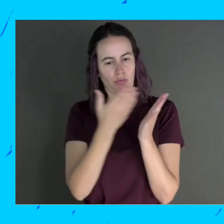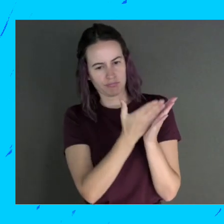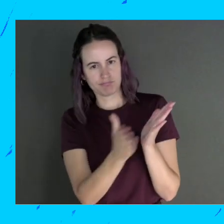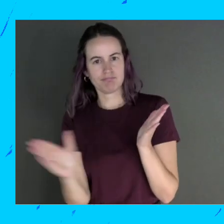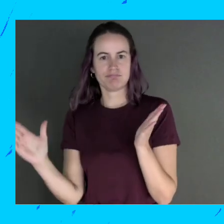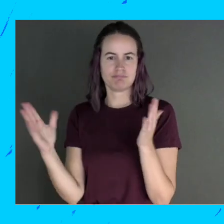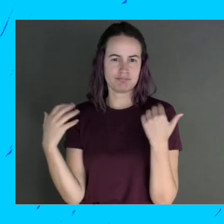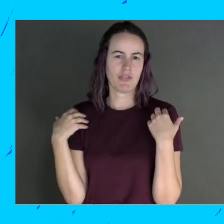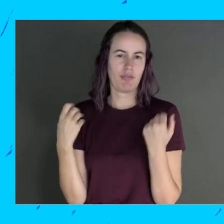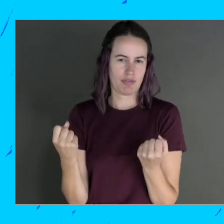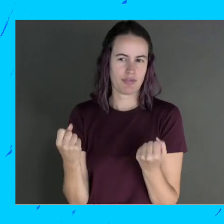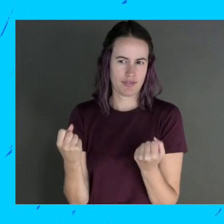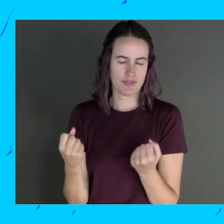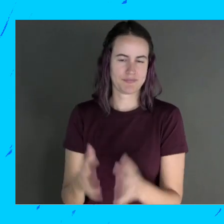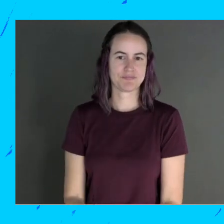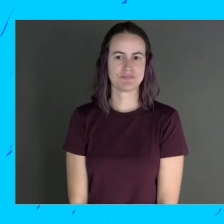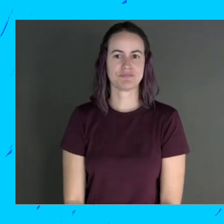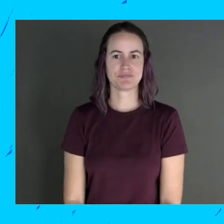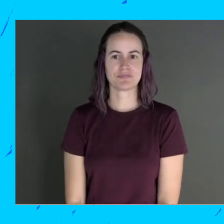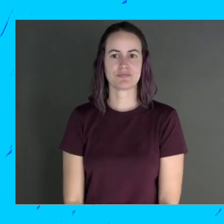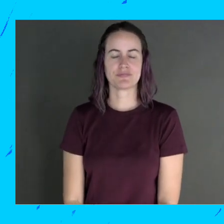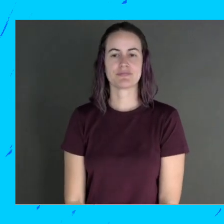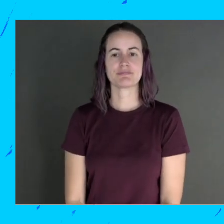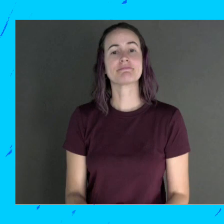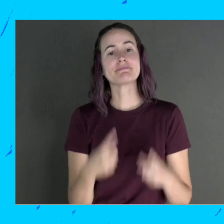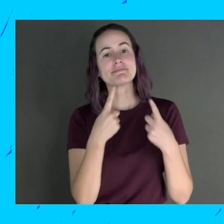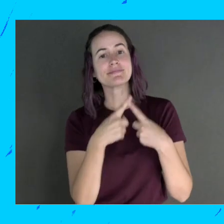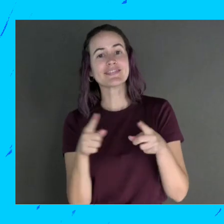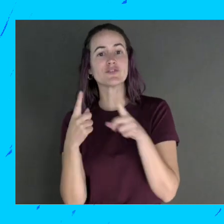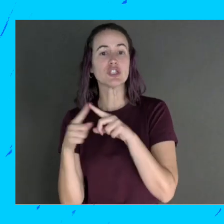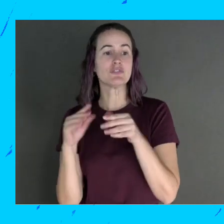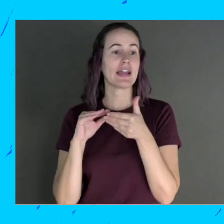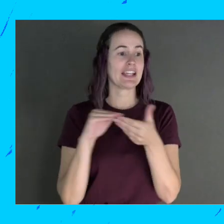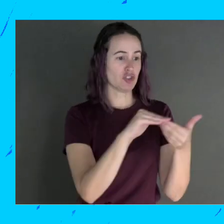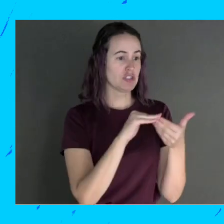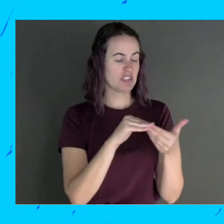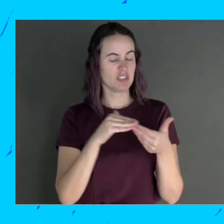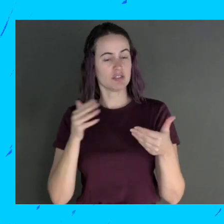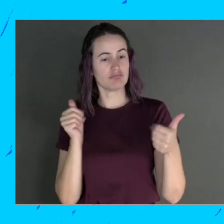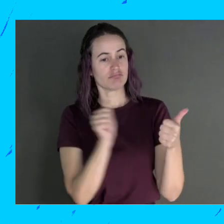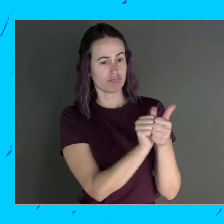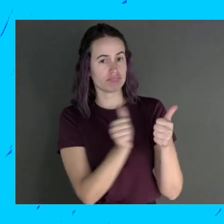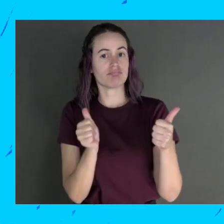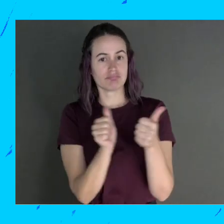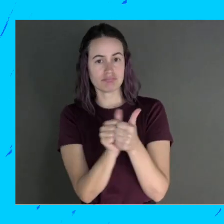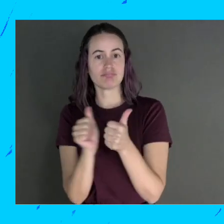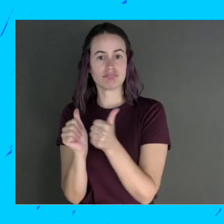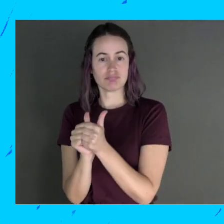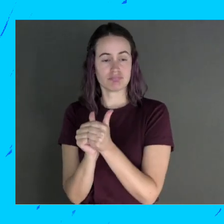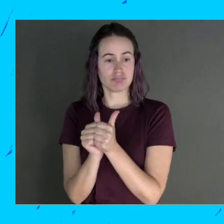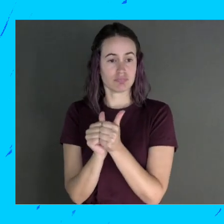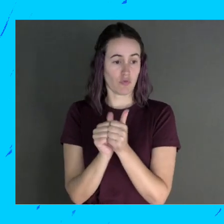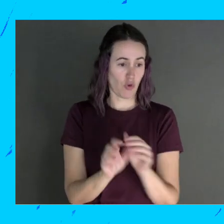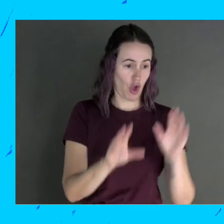de los jóvenes. UNESCO estuvo involucrado con otras agencias de la ONU para lanzar un nuevo informe que se llama